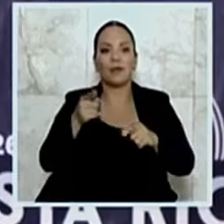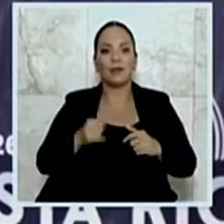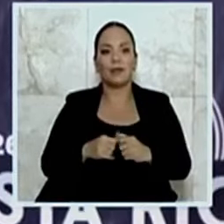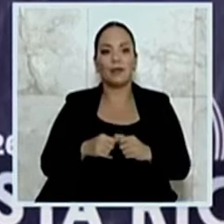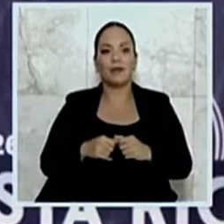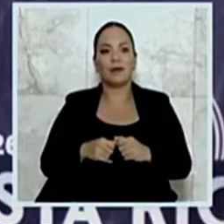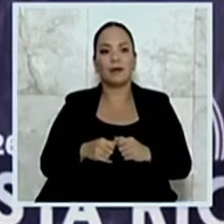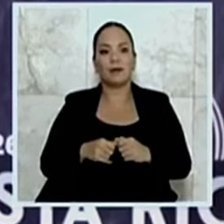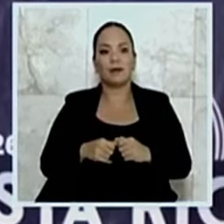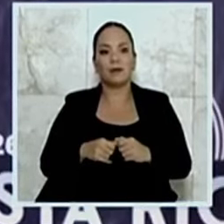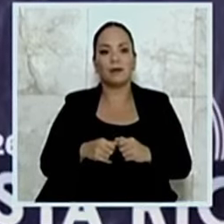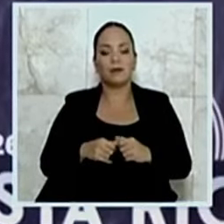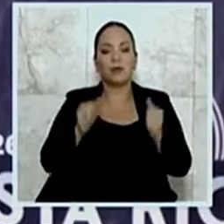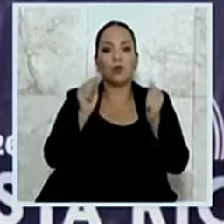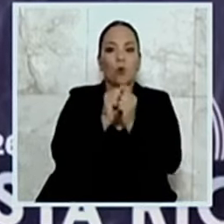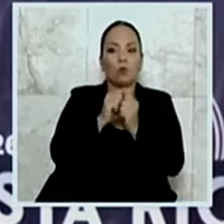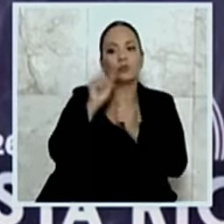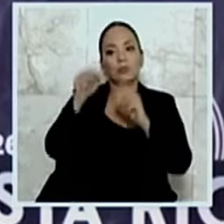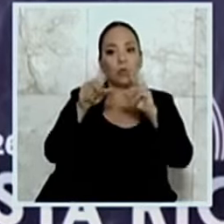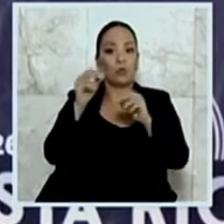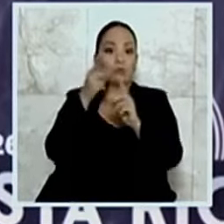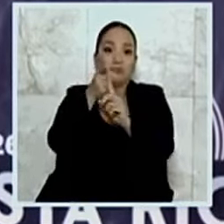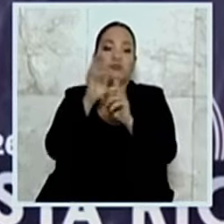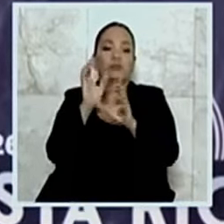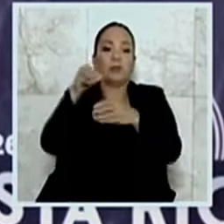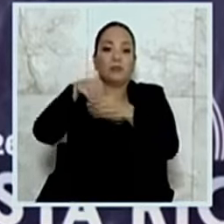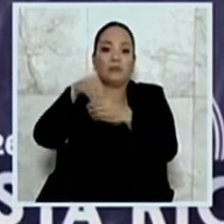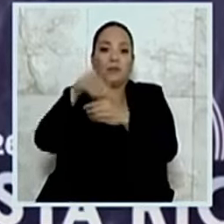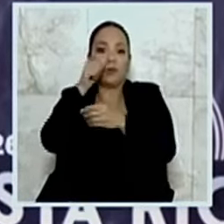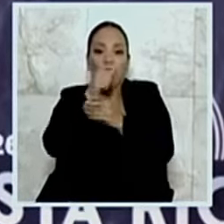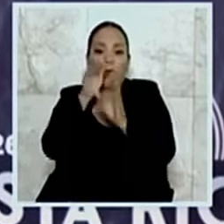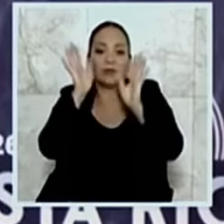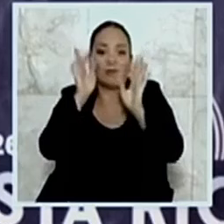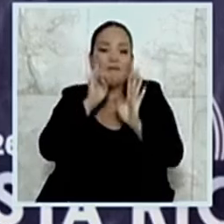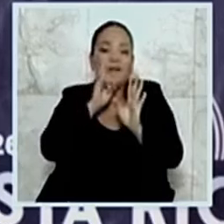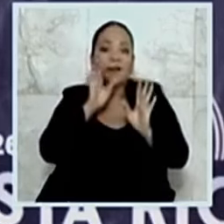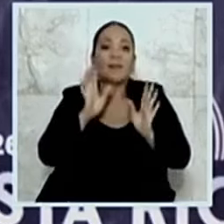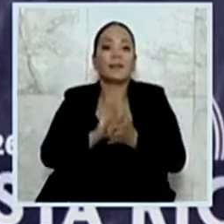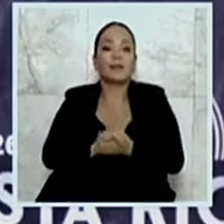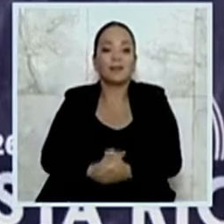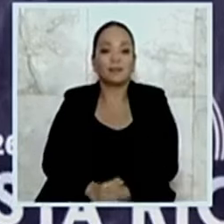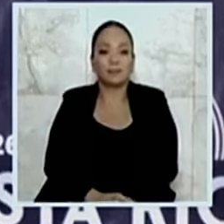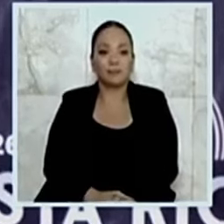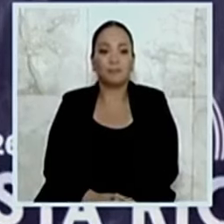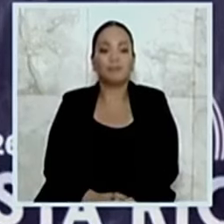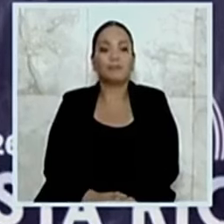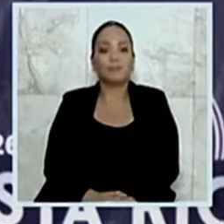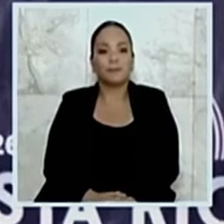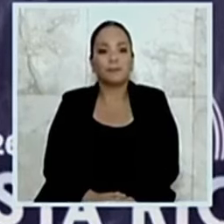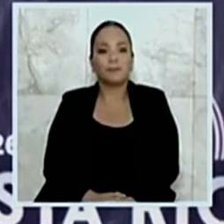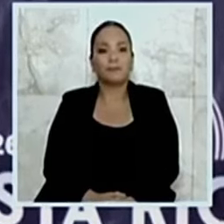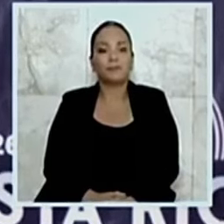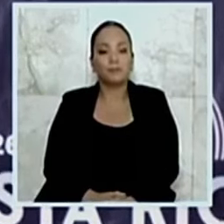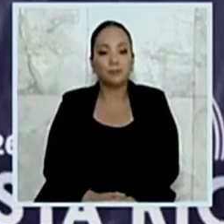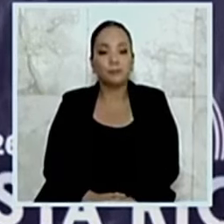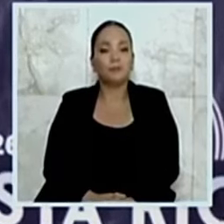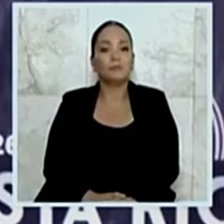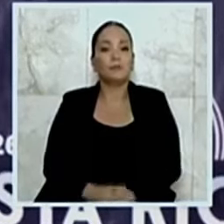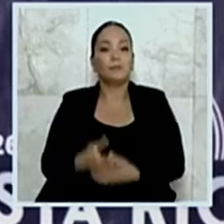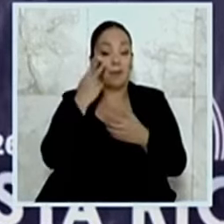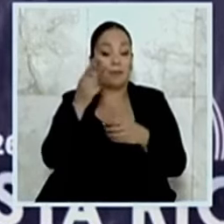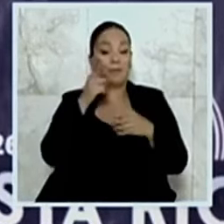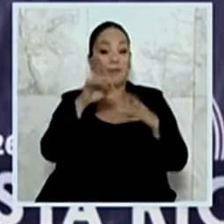vez reproduce información enviada por las fiscalías. Hay que averiguar quién digitó erróneamente, con